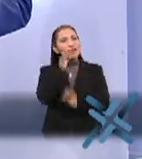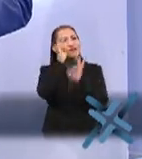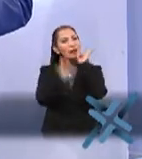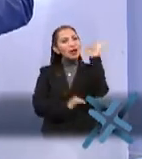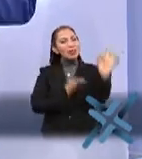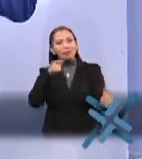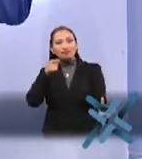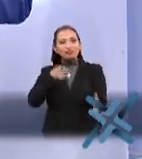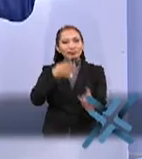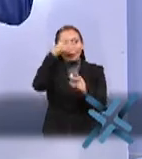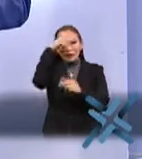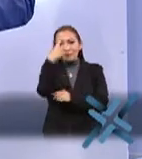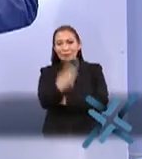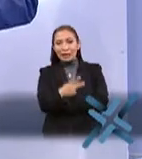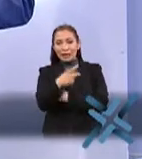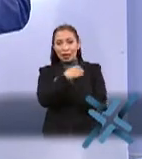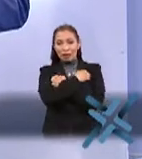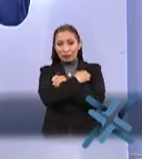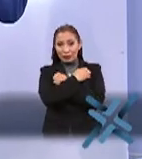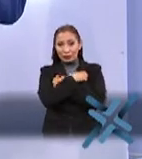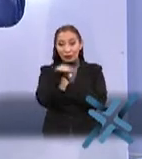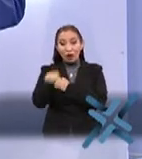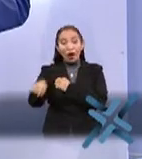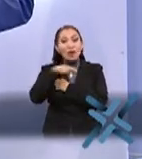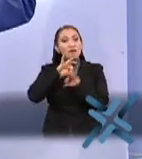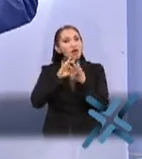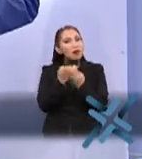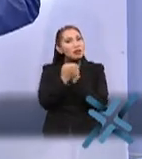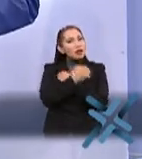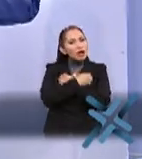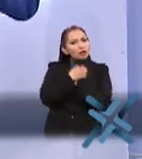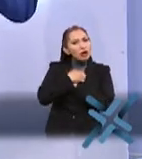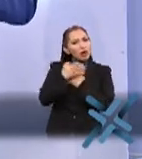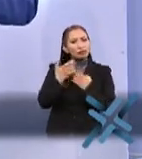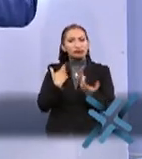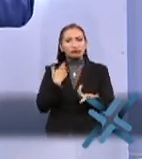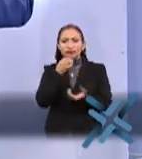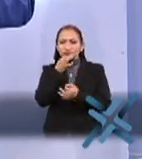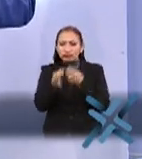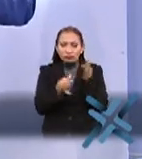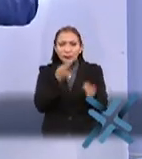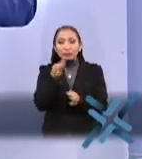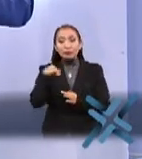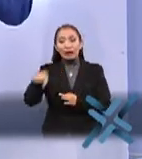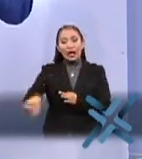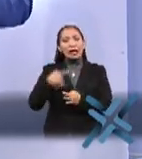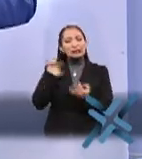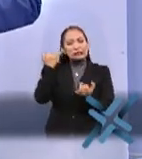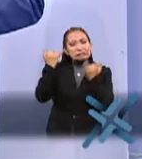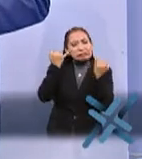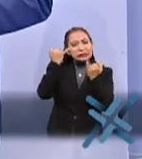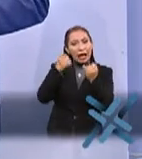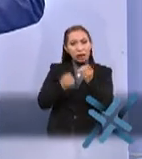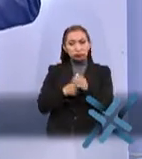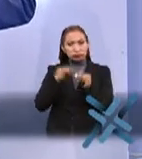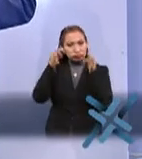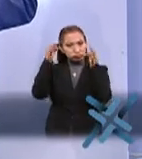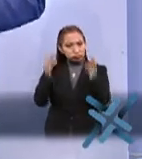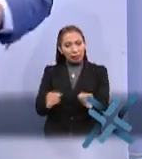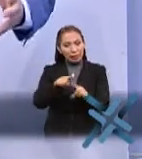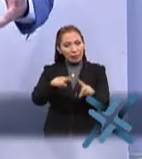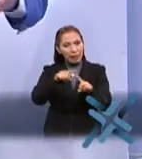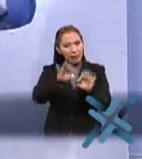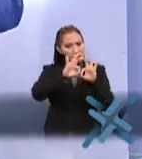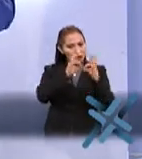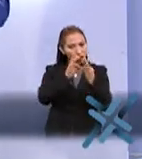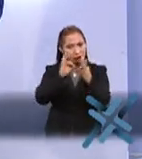Educación de México es un modelo que genera información educativa. Es una producción original en sus distintas aristas,